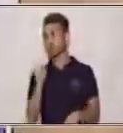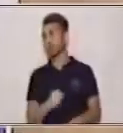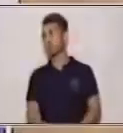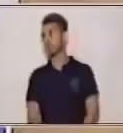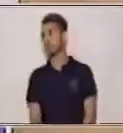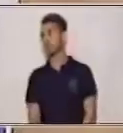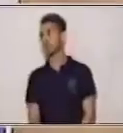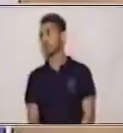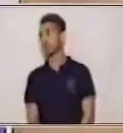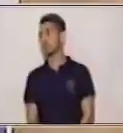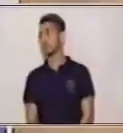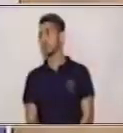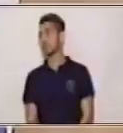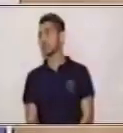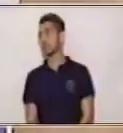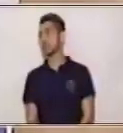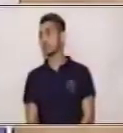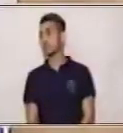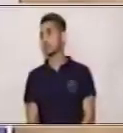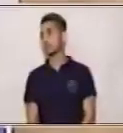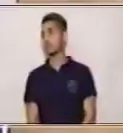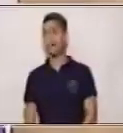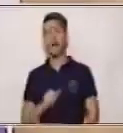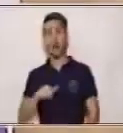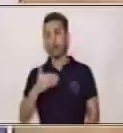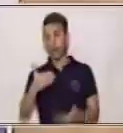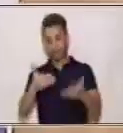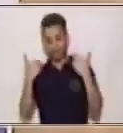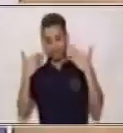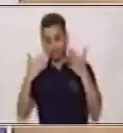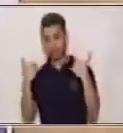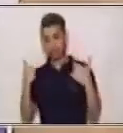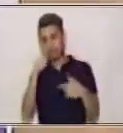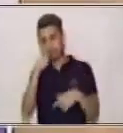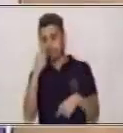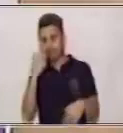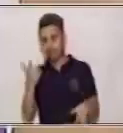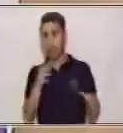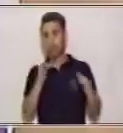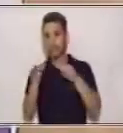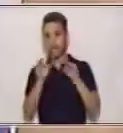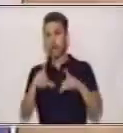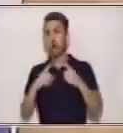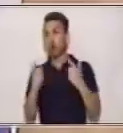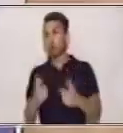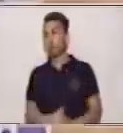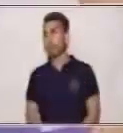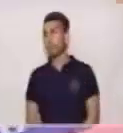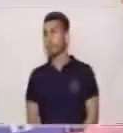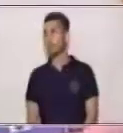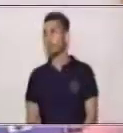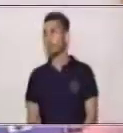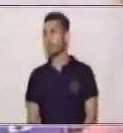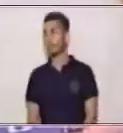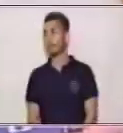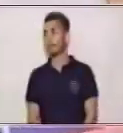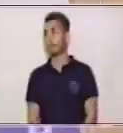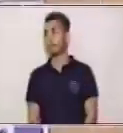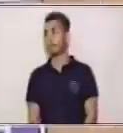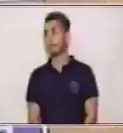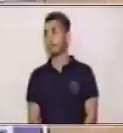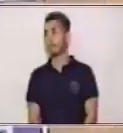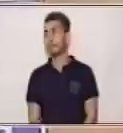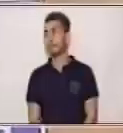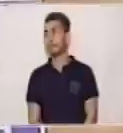para eso voy a quitar estos números porque solo era para ejemplificarte cómo lo vamos a hacer. Ya no vamos a utilizar